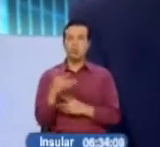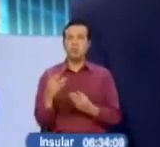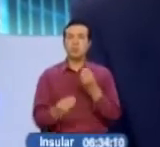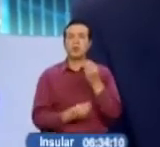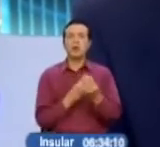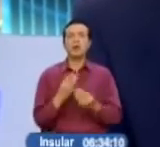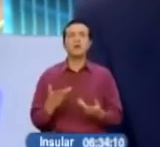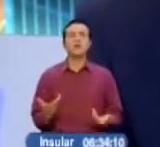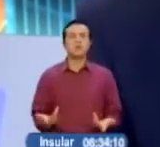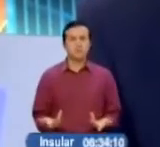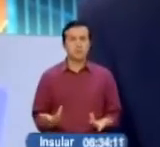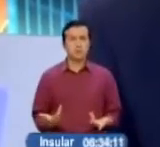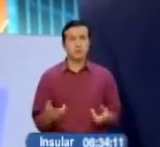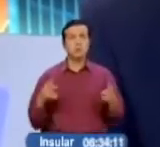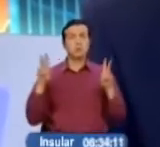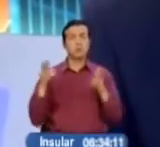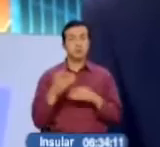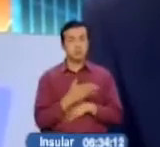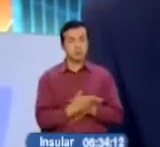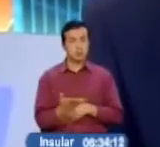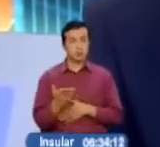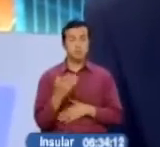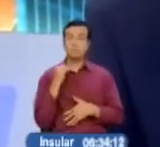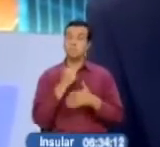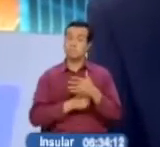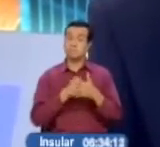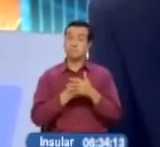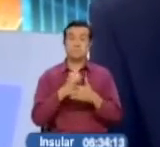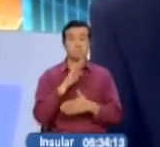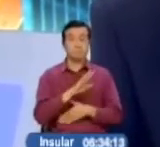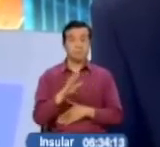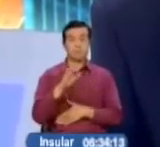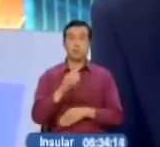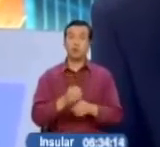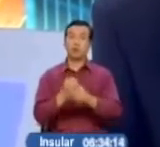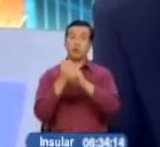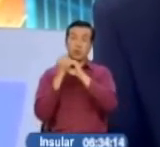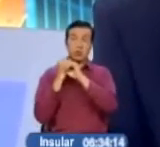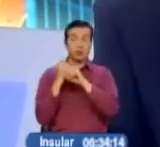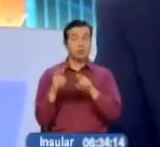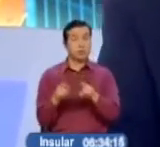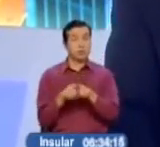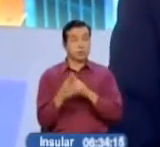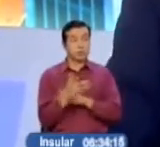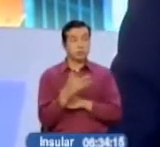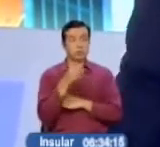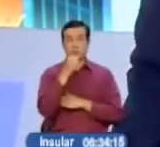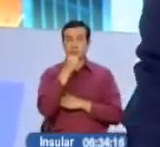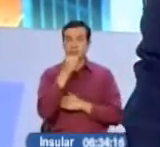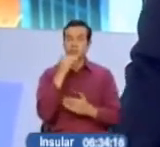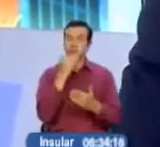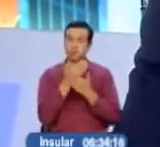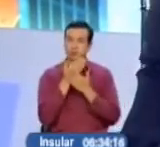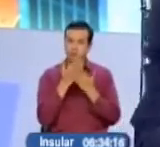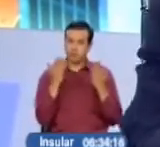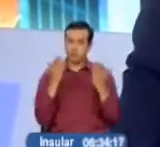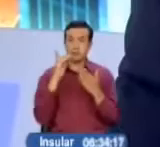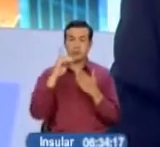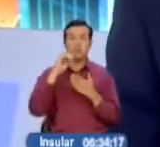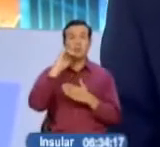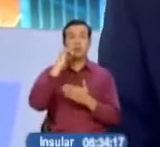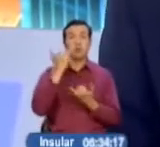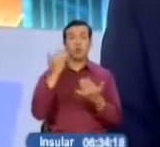están haciendo en este tema. Ese es un reto para ellos, pero una obligación también. Esto fue Pensamiento Crítico, soy Carlos Rabascal, los